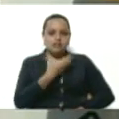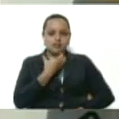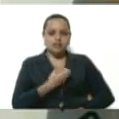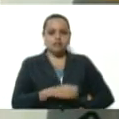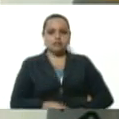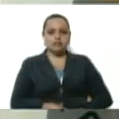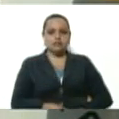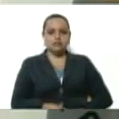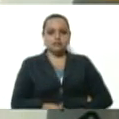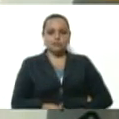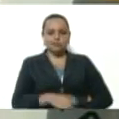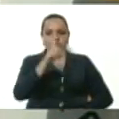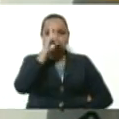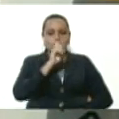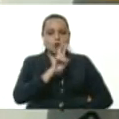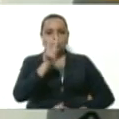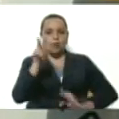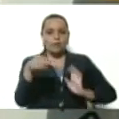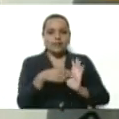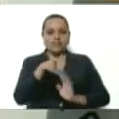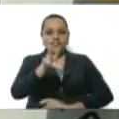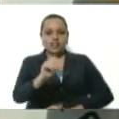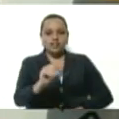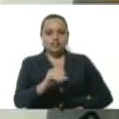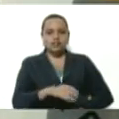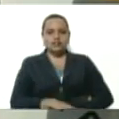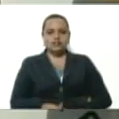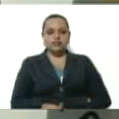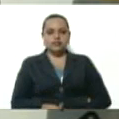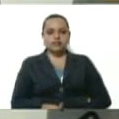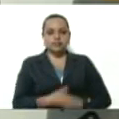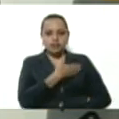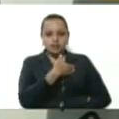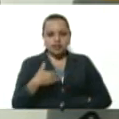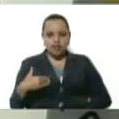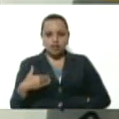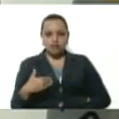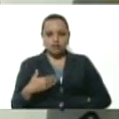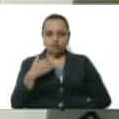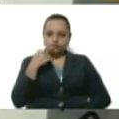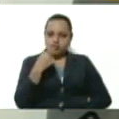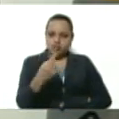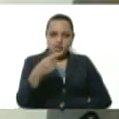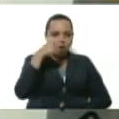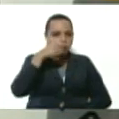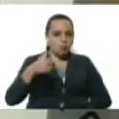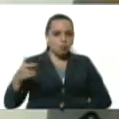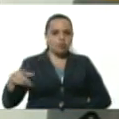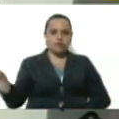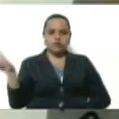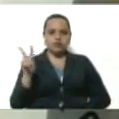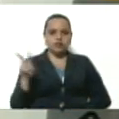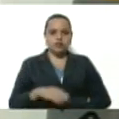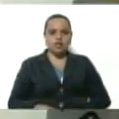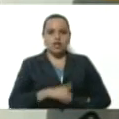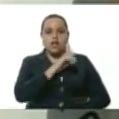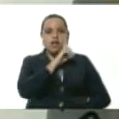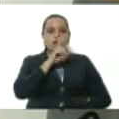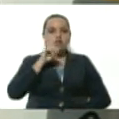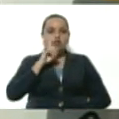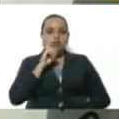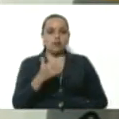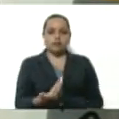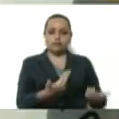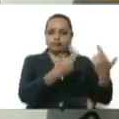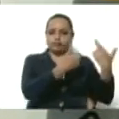diciembre del año 2020. Quiero transmitir al pueblo venezolano, en nombre de los